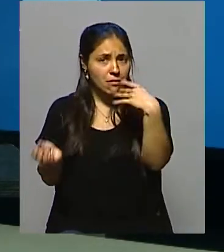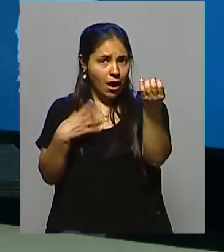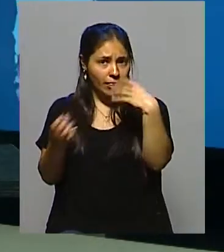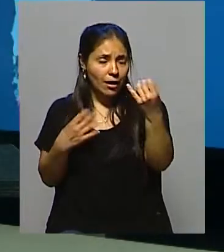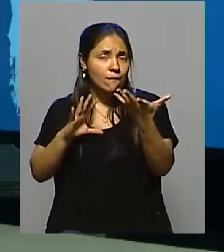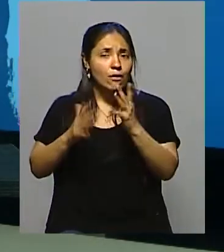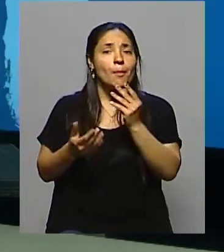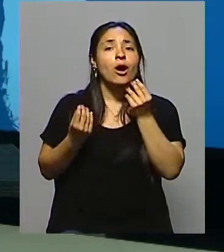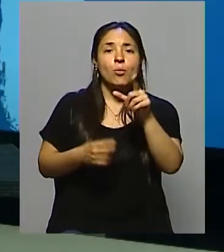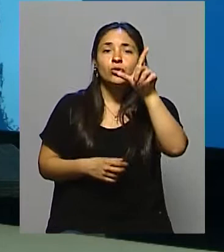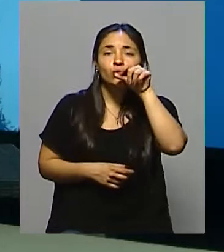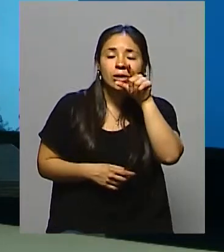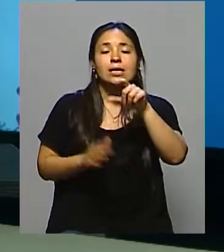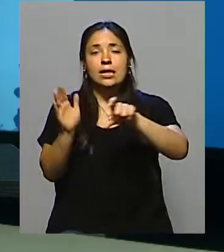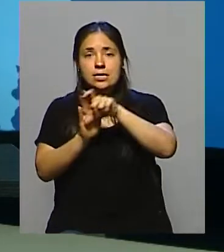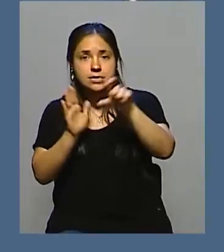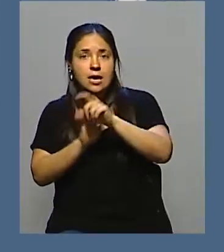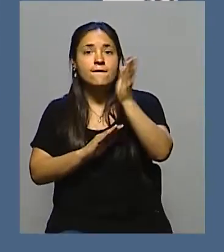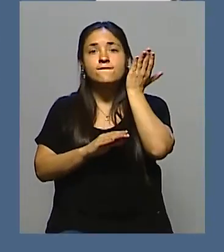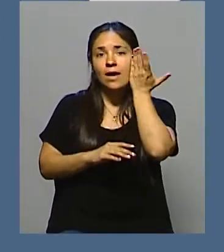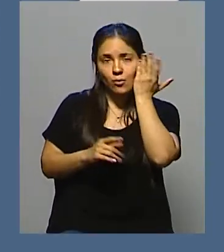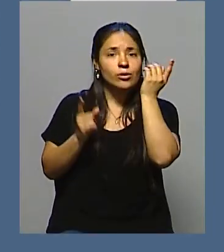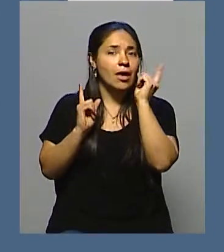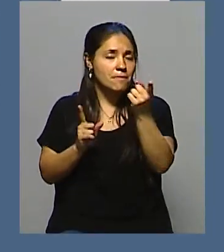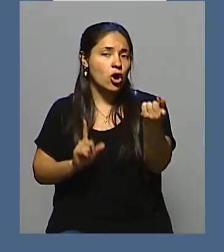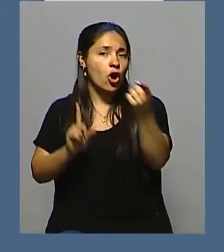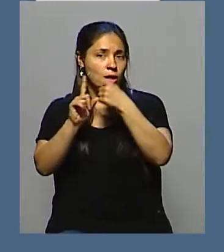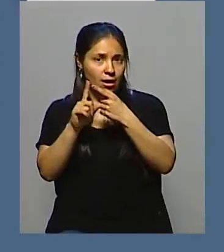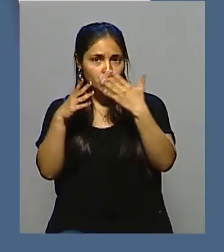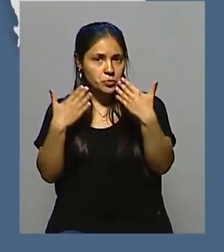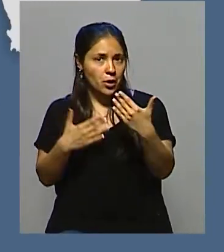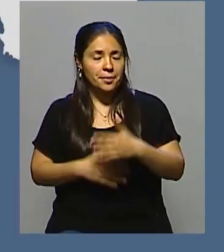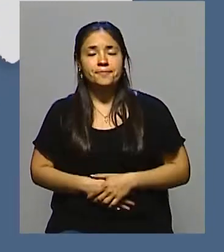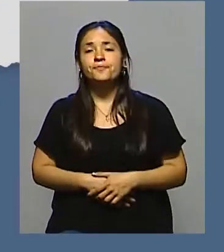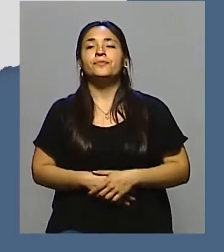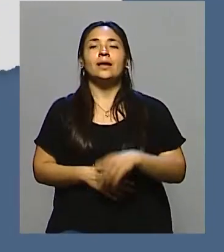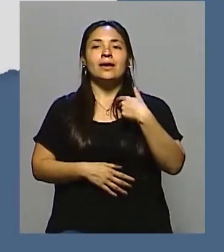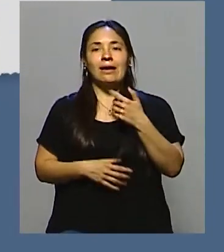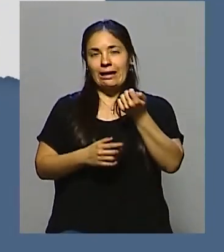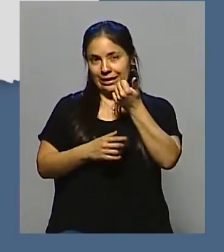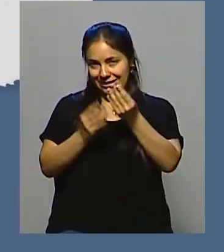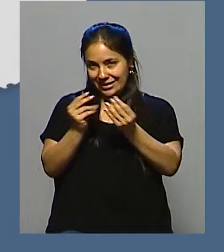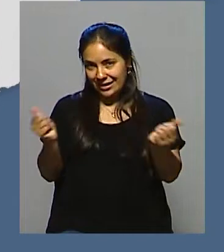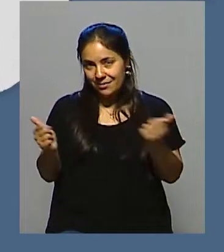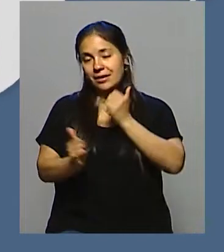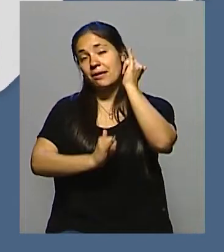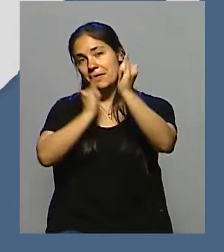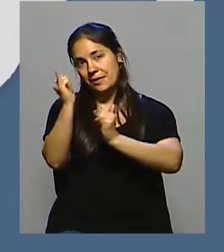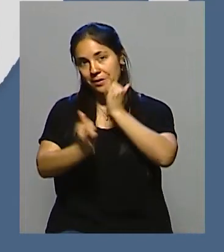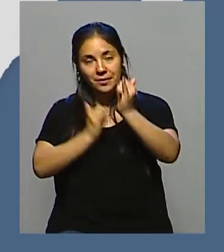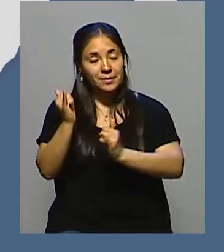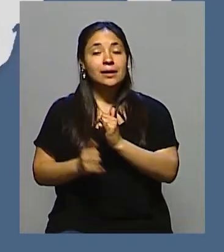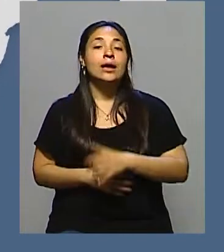Instagram y también estamos presentes en Facebook. Bueno, para justamente ir terminando, ¿cuáles son los